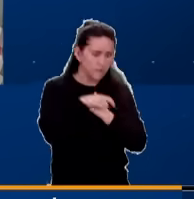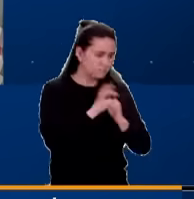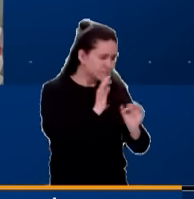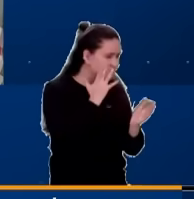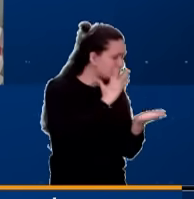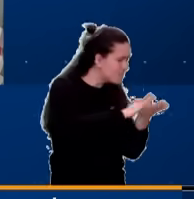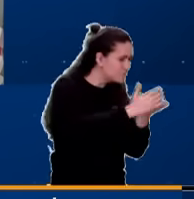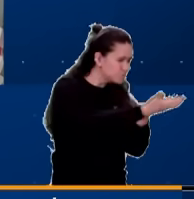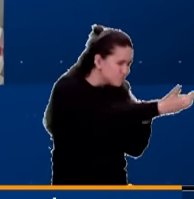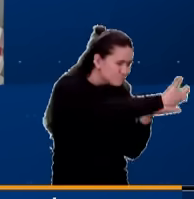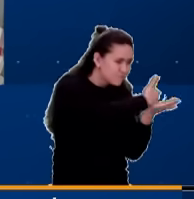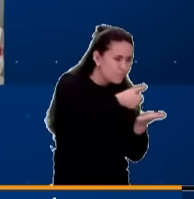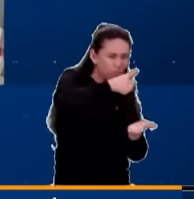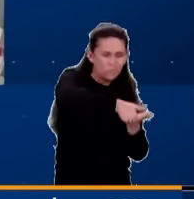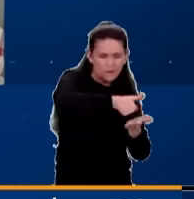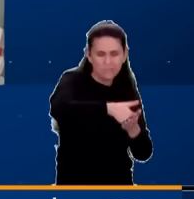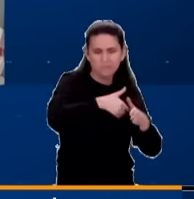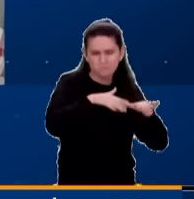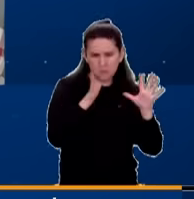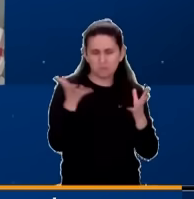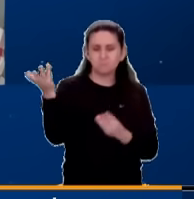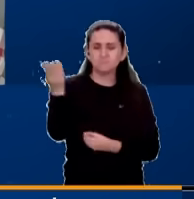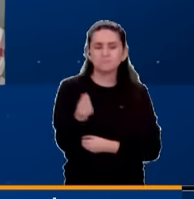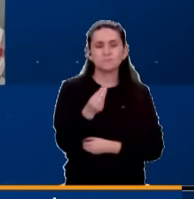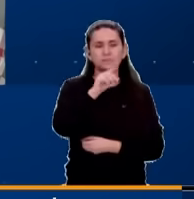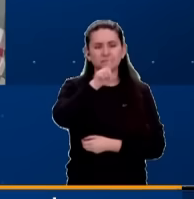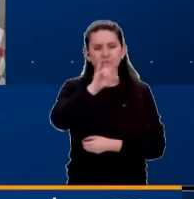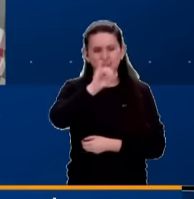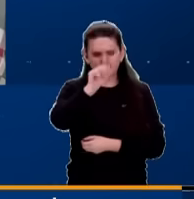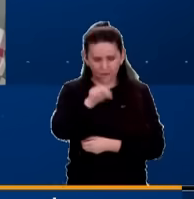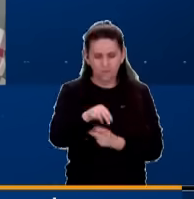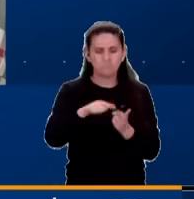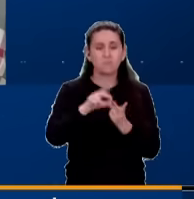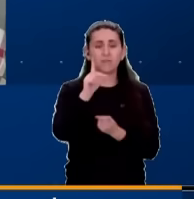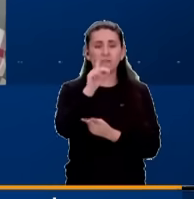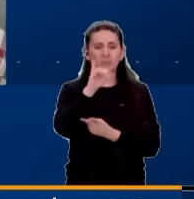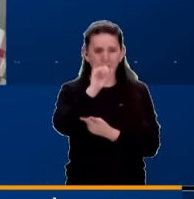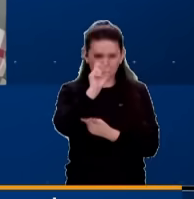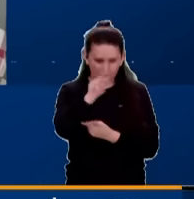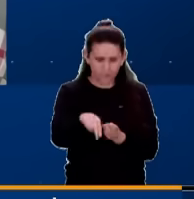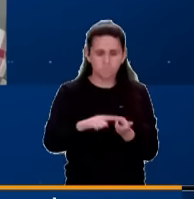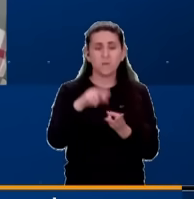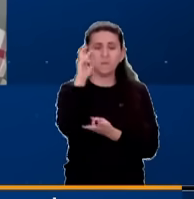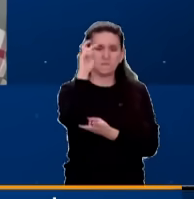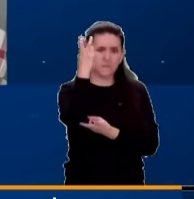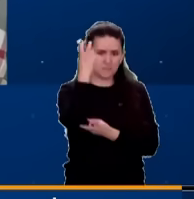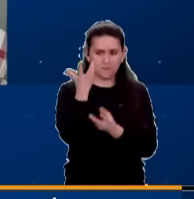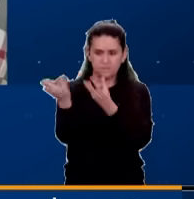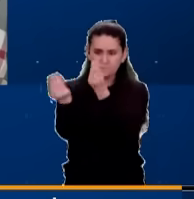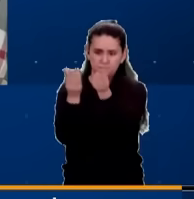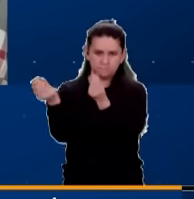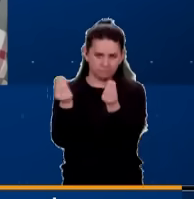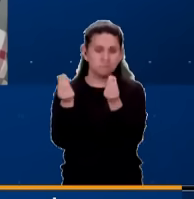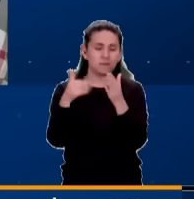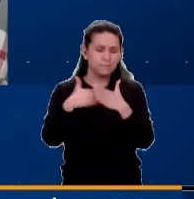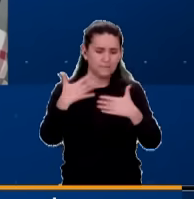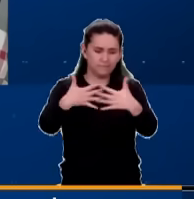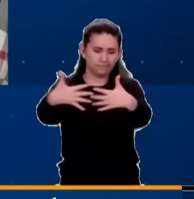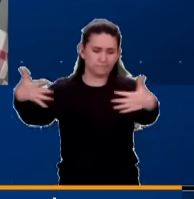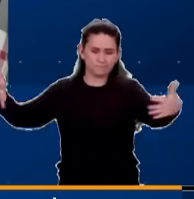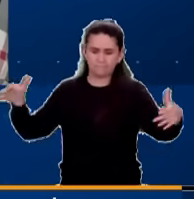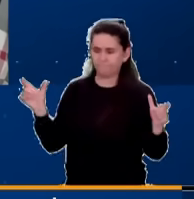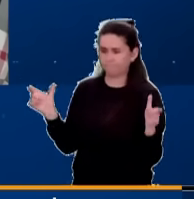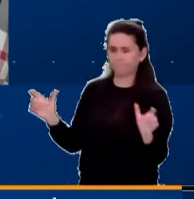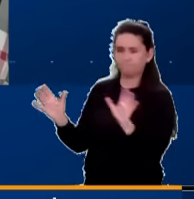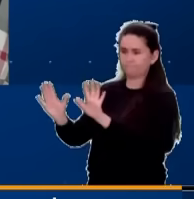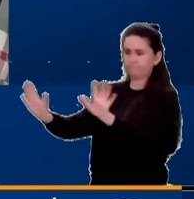y ahí comenzó todo ya, que llegó la SIJÍN, DIJÍN y todo eso, la fiscalía, y ya comenzaron a acordonar el área y pues